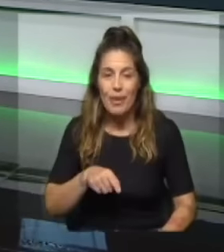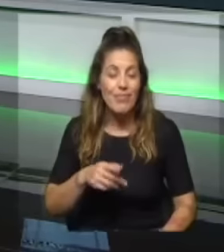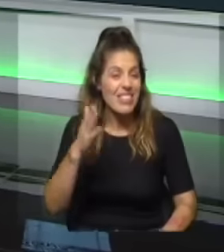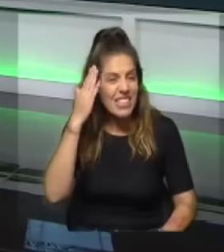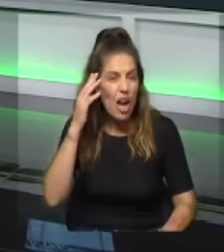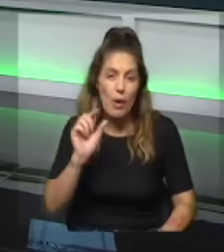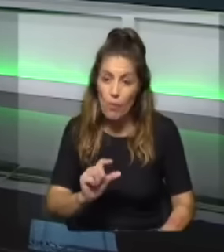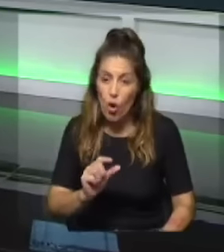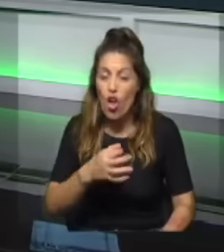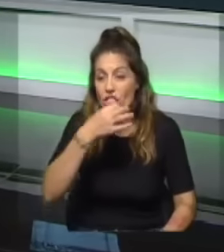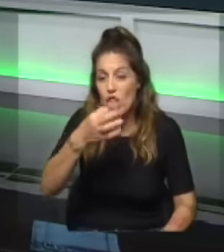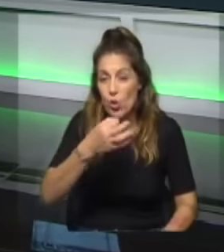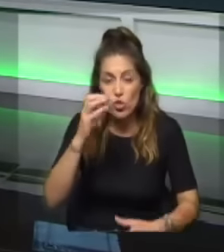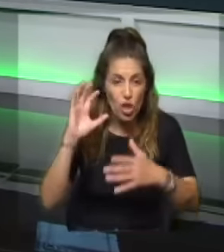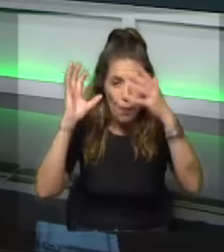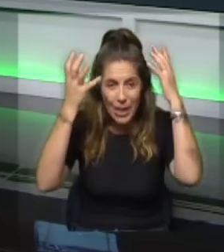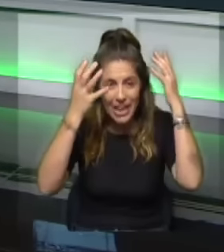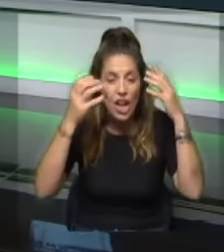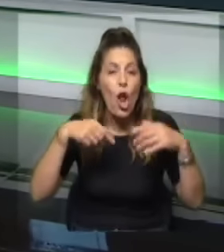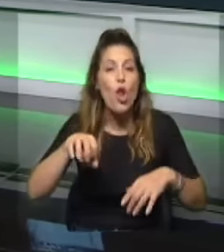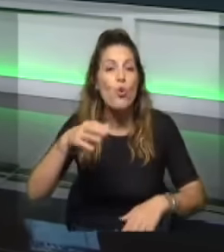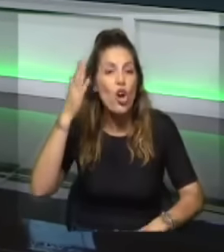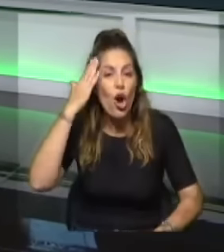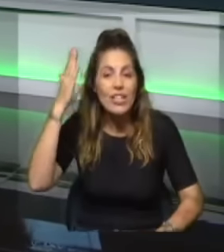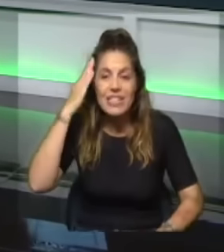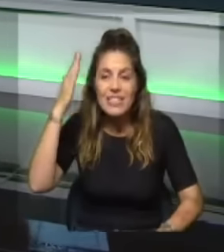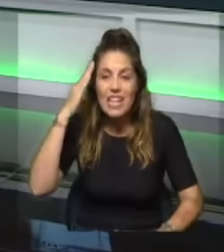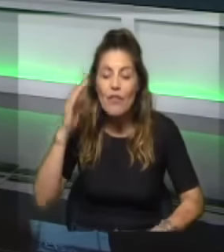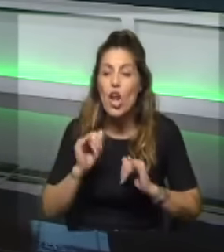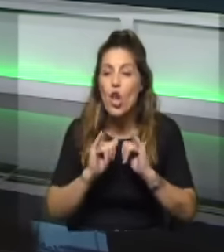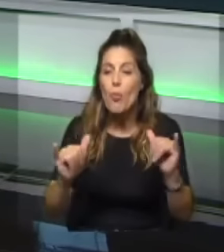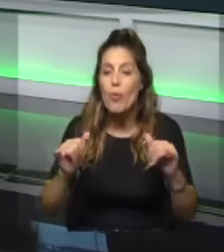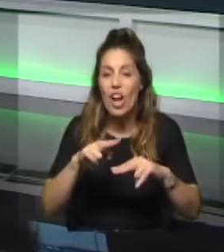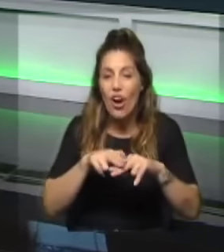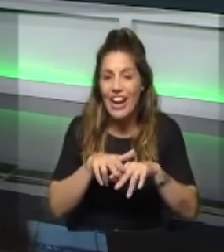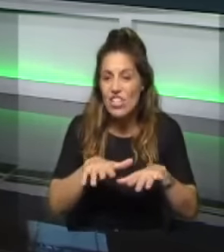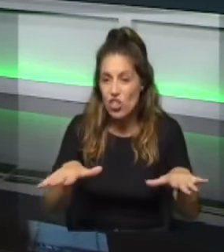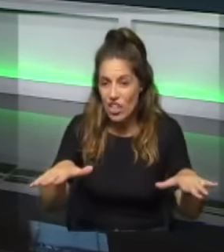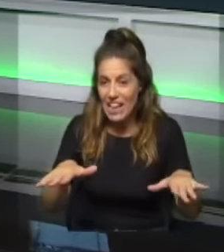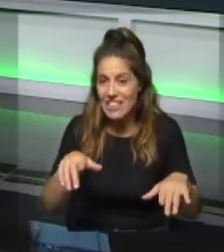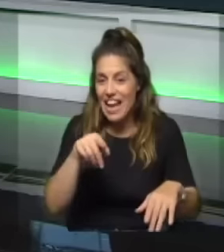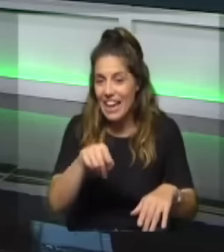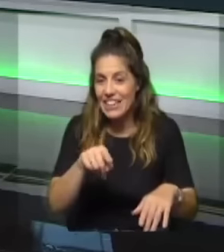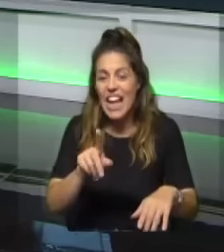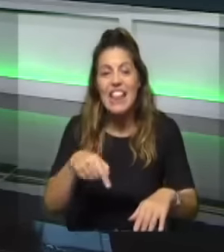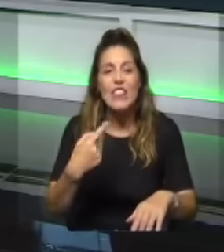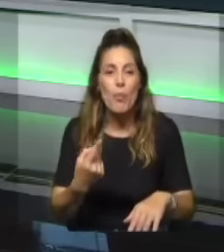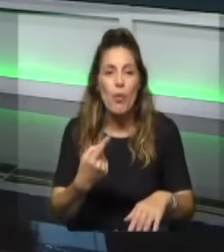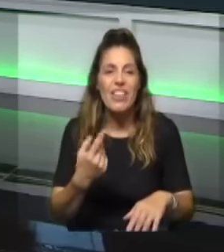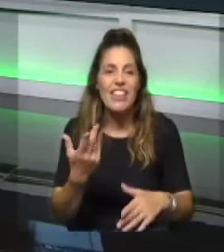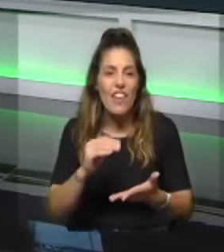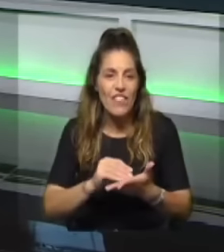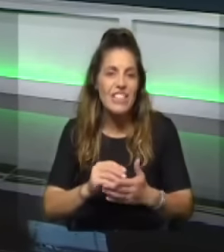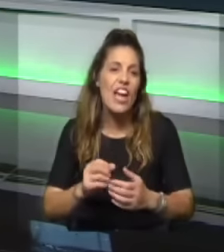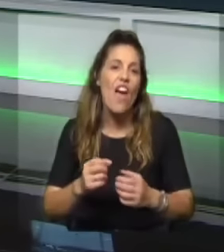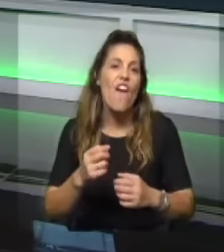lo menos del discurso que va a dar Mila y lo único que se sabe hasta el momento fue lo publicado en sus redes sociales donde luego de poner tres veces viva